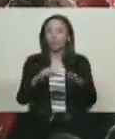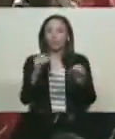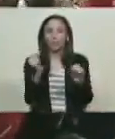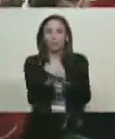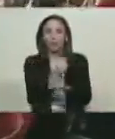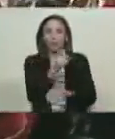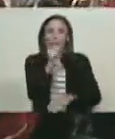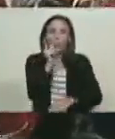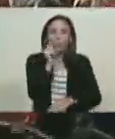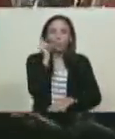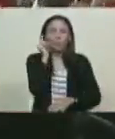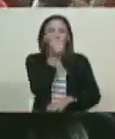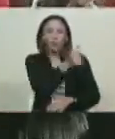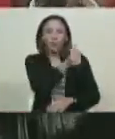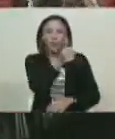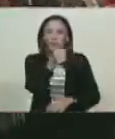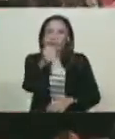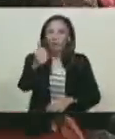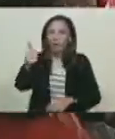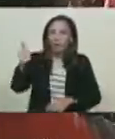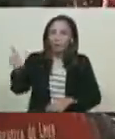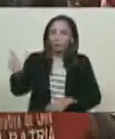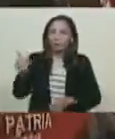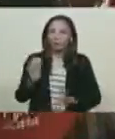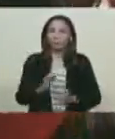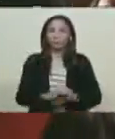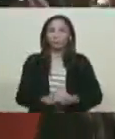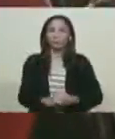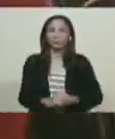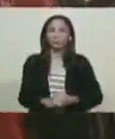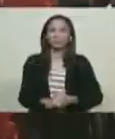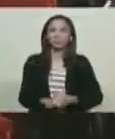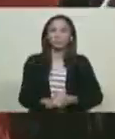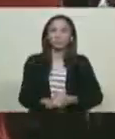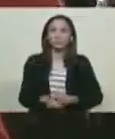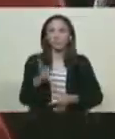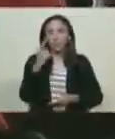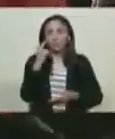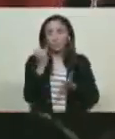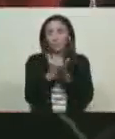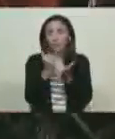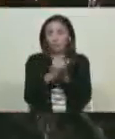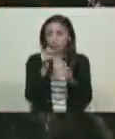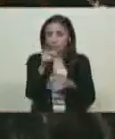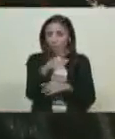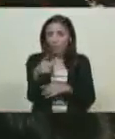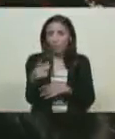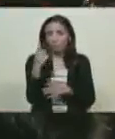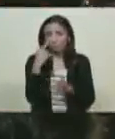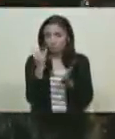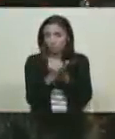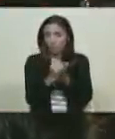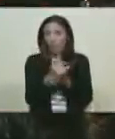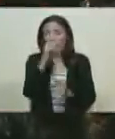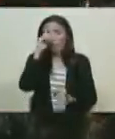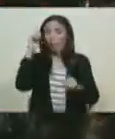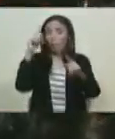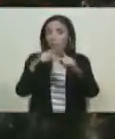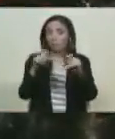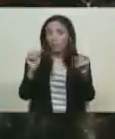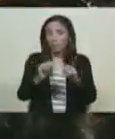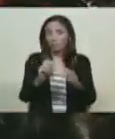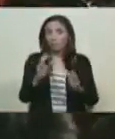por trabajador, trabajadora por trabajadora, ¿se dan cuenta? Que es una tarea